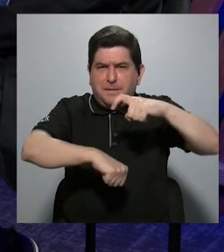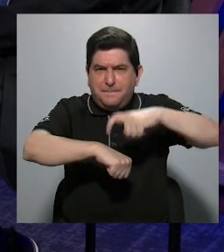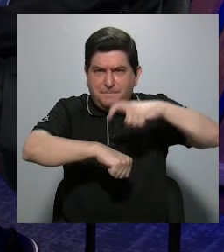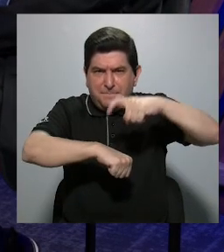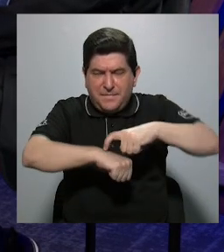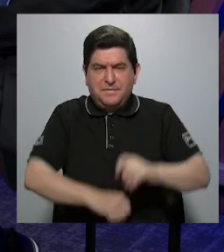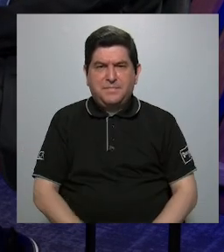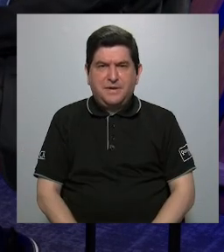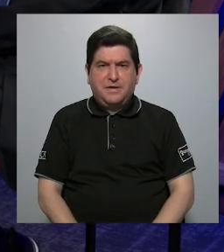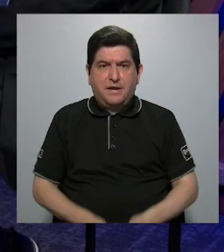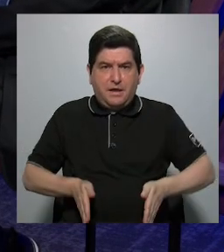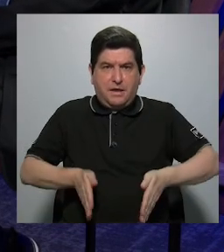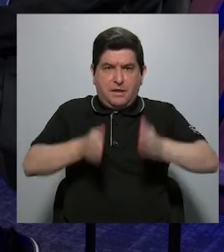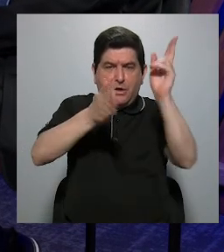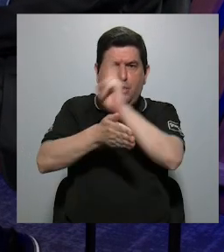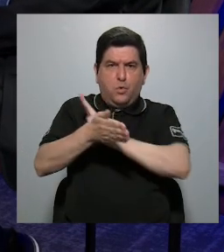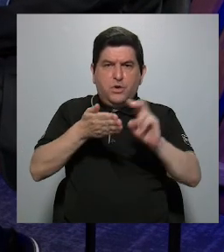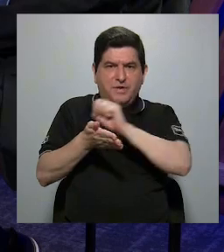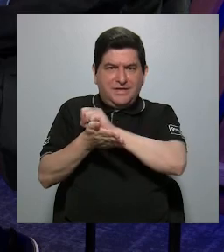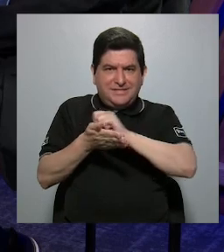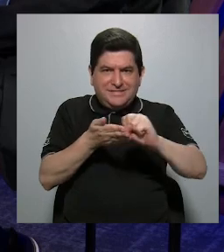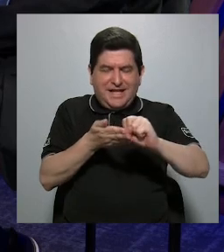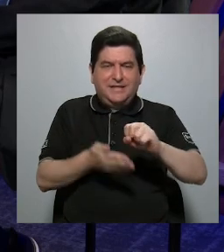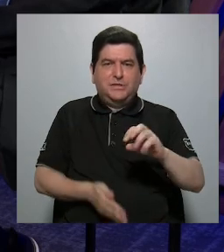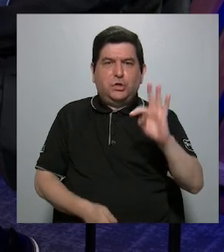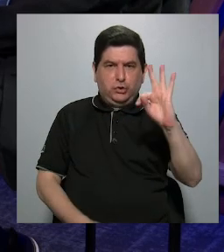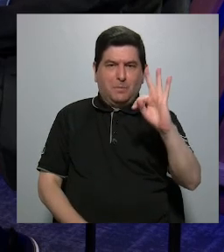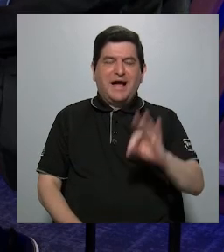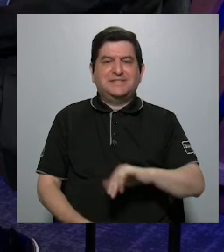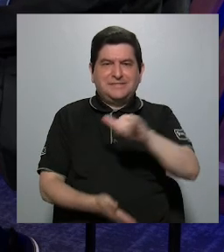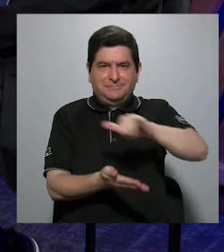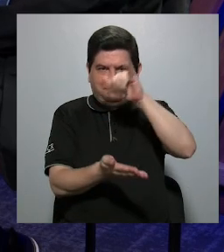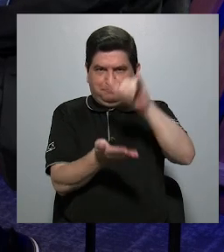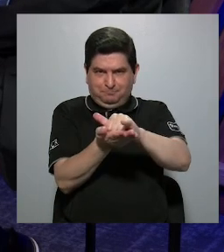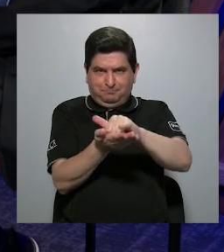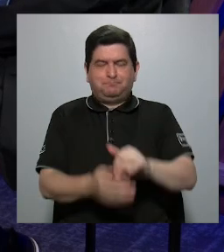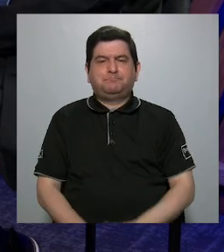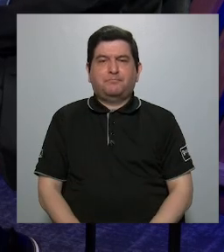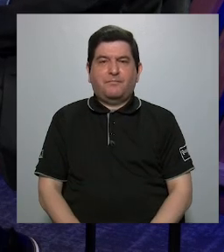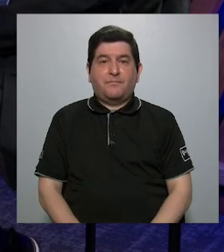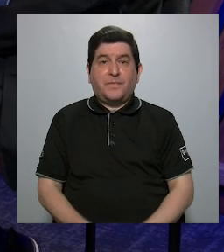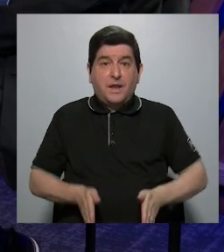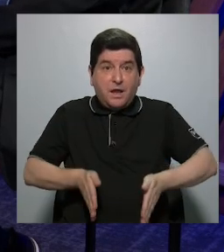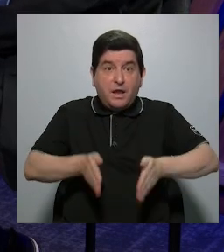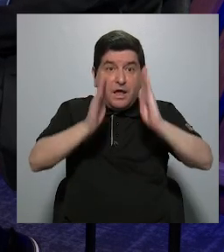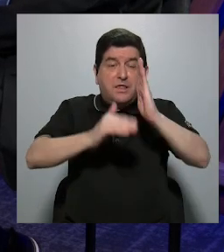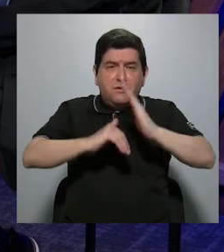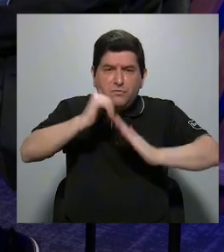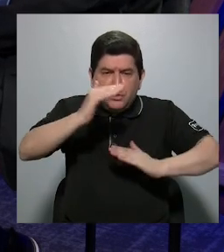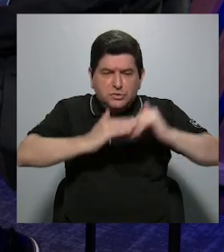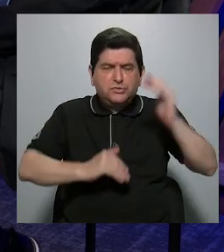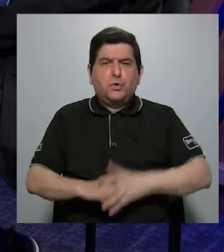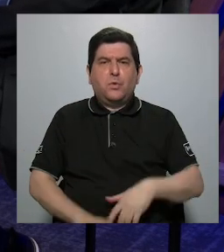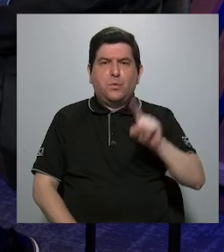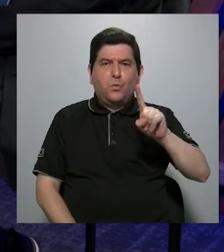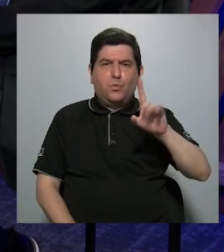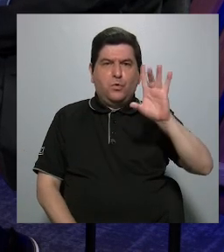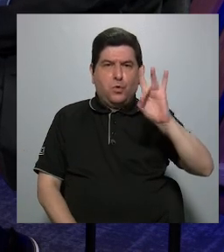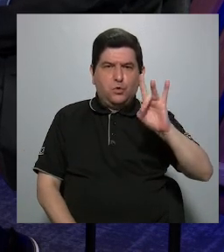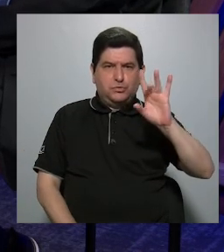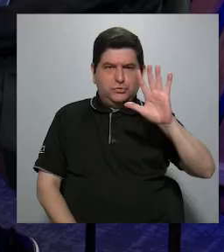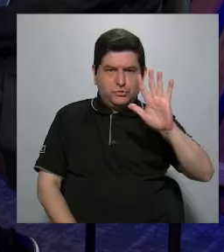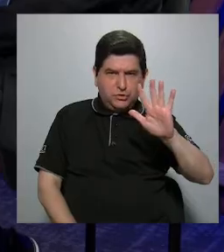la primera etapa el edificio de la Universidad de Santo Tomás en San José, edificio que fue construido